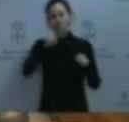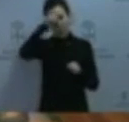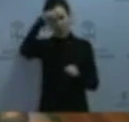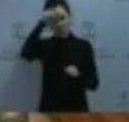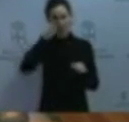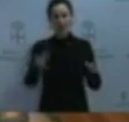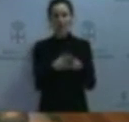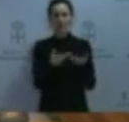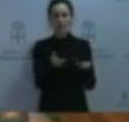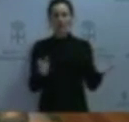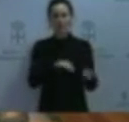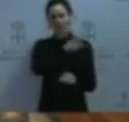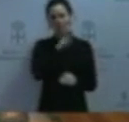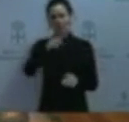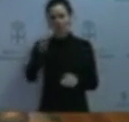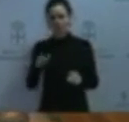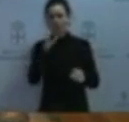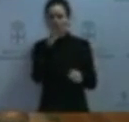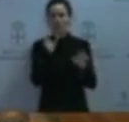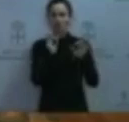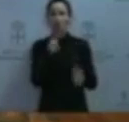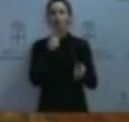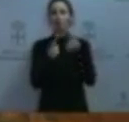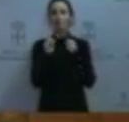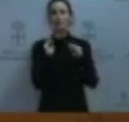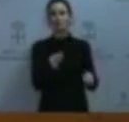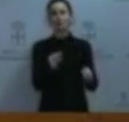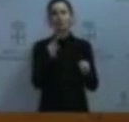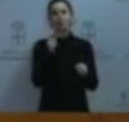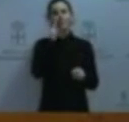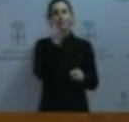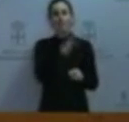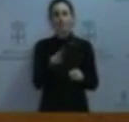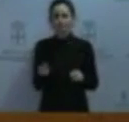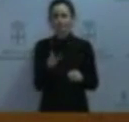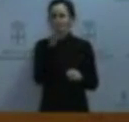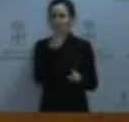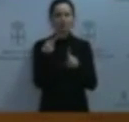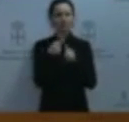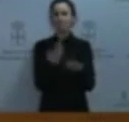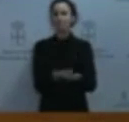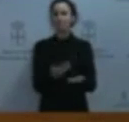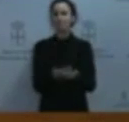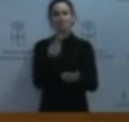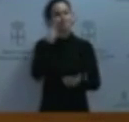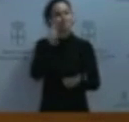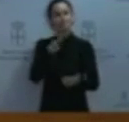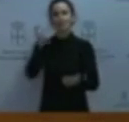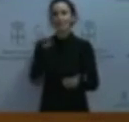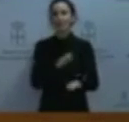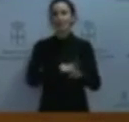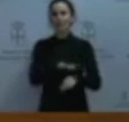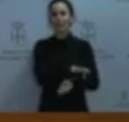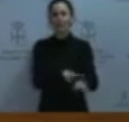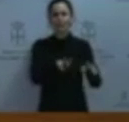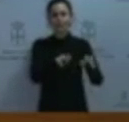zonas rurales, y así lo valoran en las encuestas los visitantes al buscar como objetivo principal de su visita conocer nuevos lugares